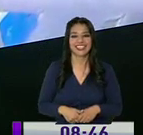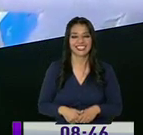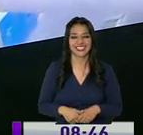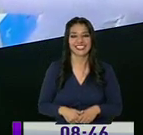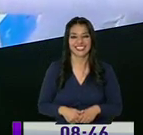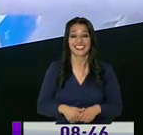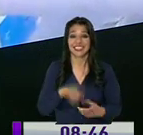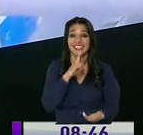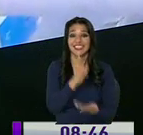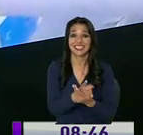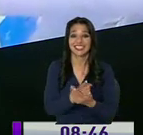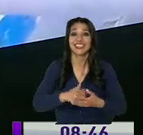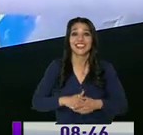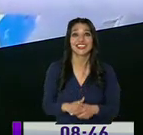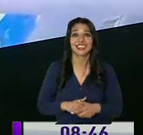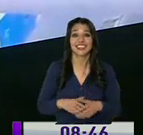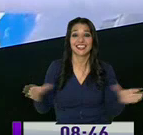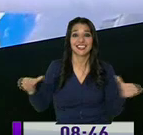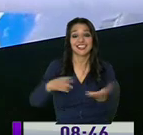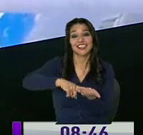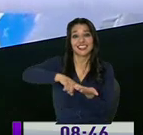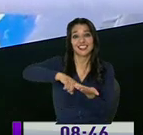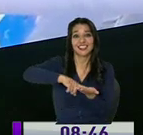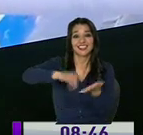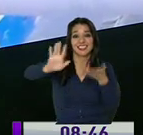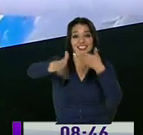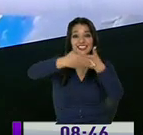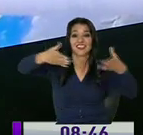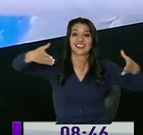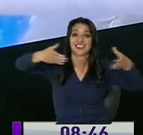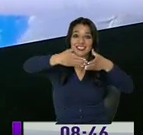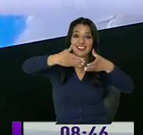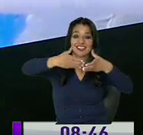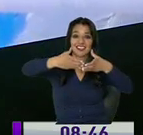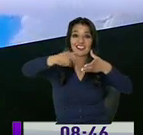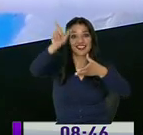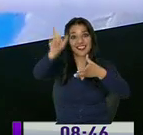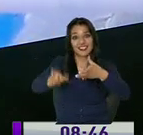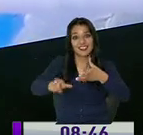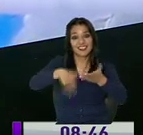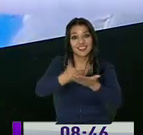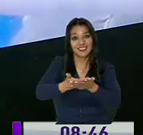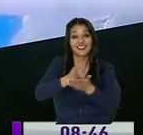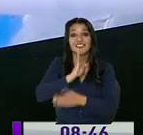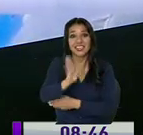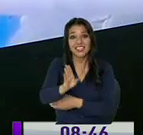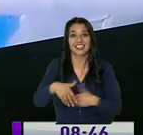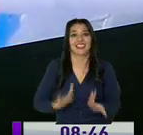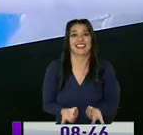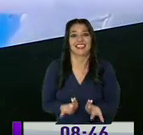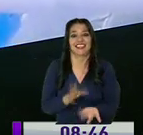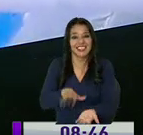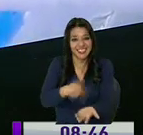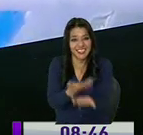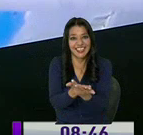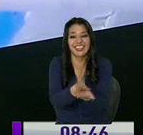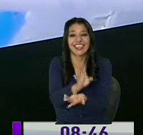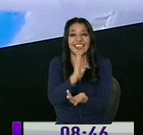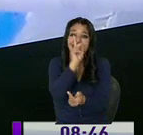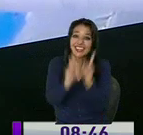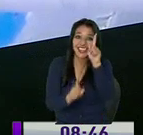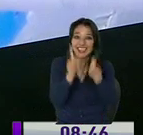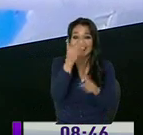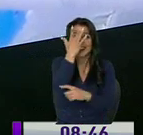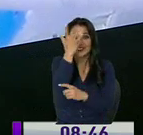tenemos una reunión a puerta cerrada con un personaje que va a llegar de Bélgica. Entonces, vamos a ir a averiguar por qué hay